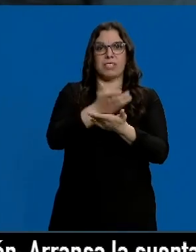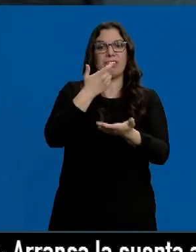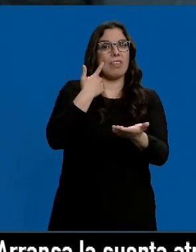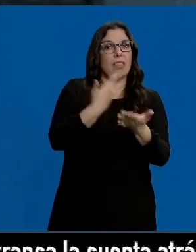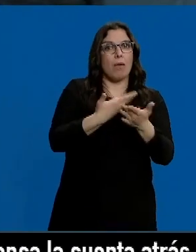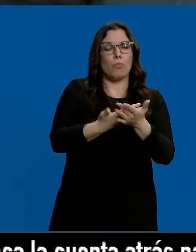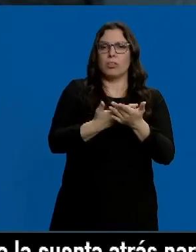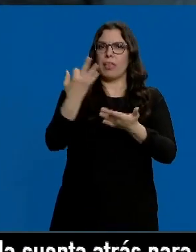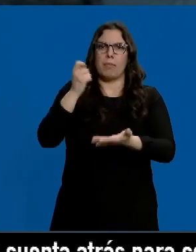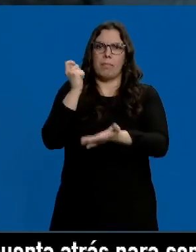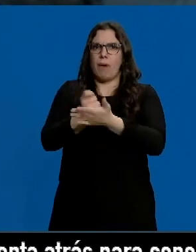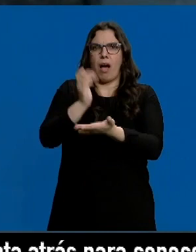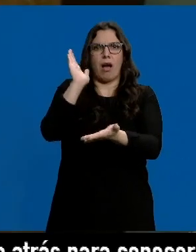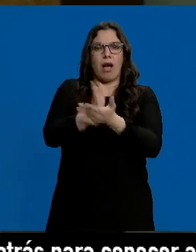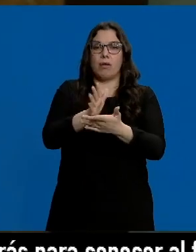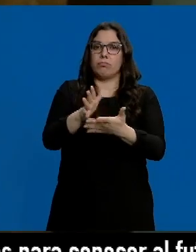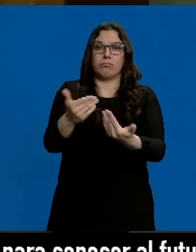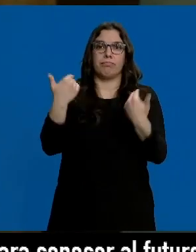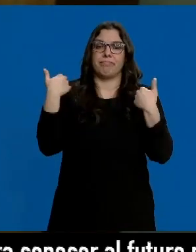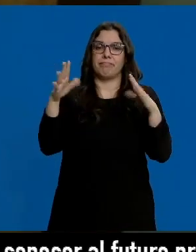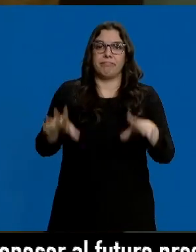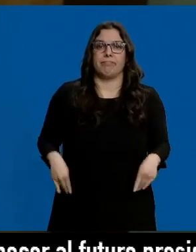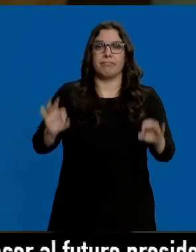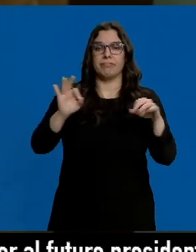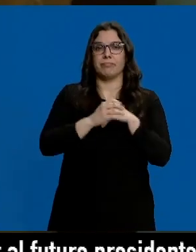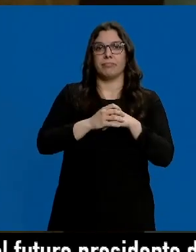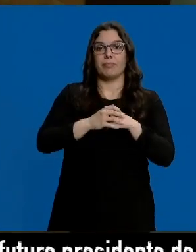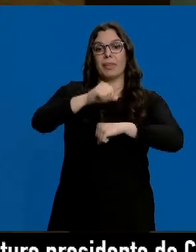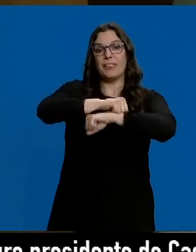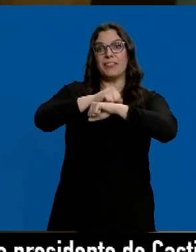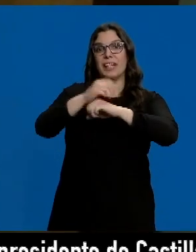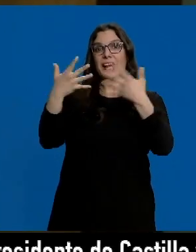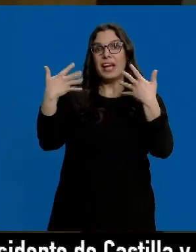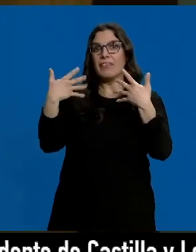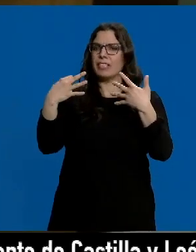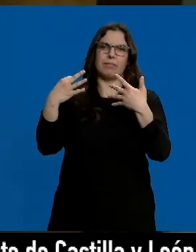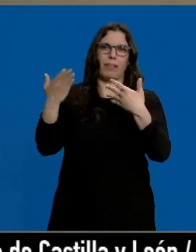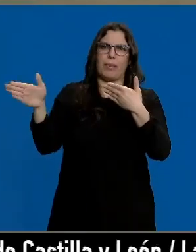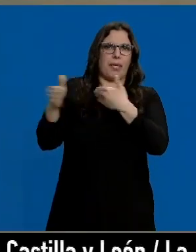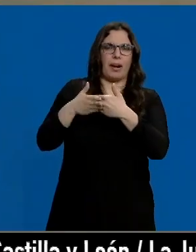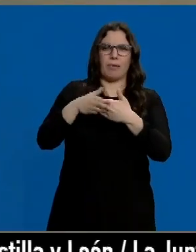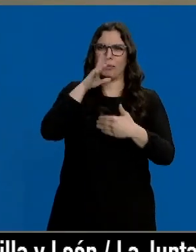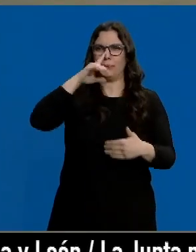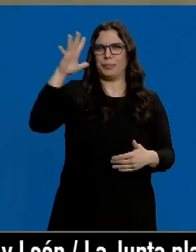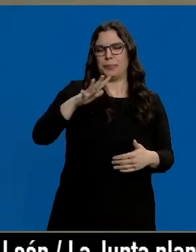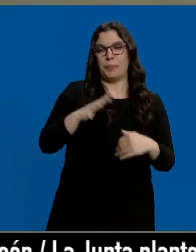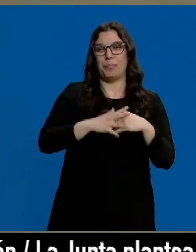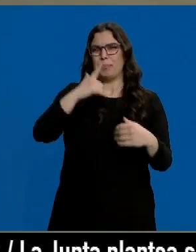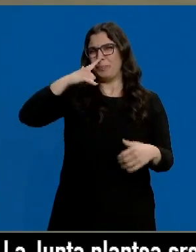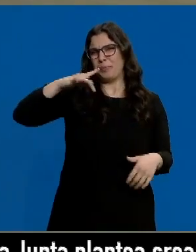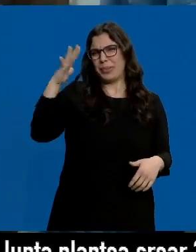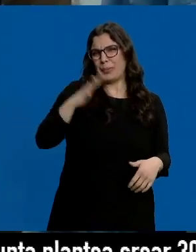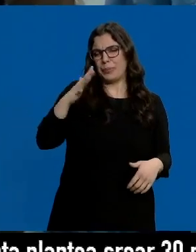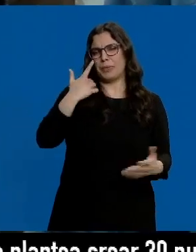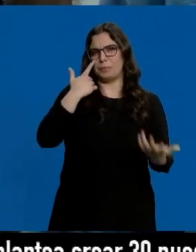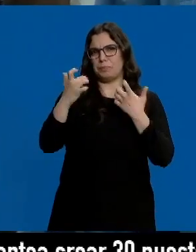tendrán que pagar y atenerse a las consecuencias. Tienes que estar con la ventana abierta, pues tienes que cerrarla por la noche. En olores, pues sí que